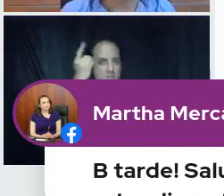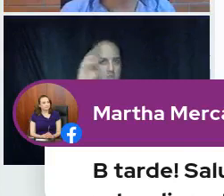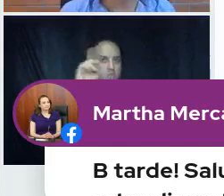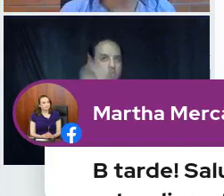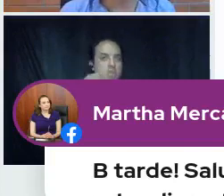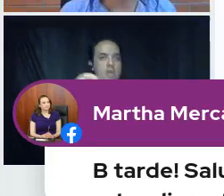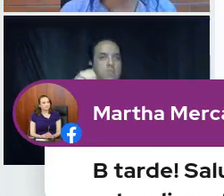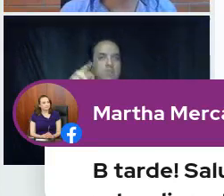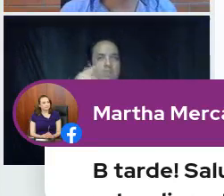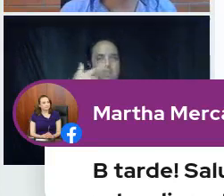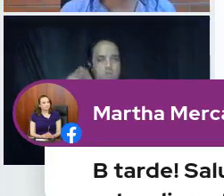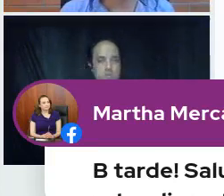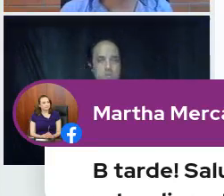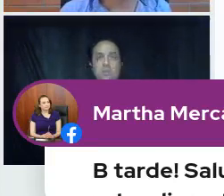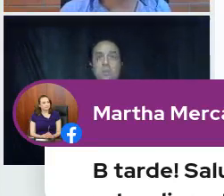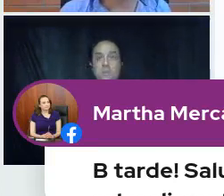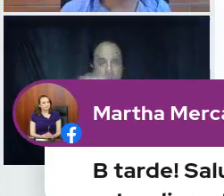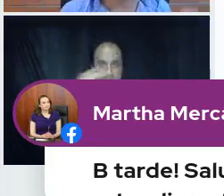bienvenida a este espacio